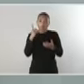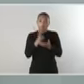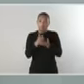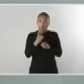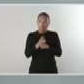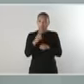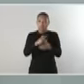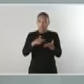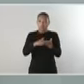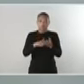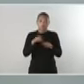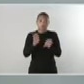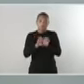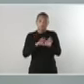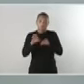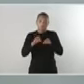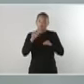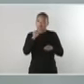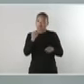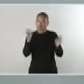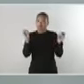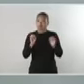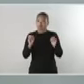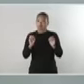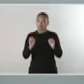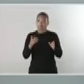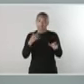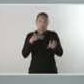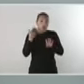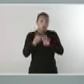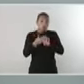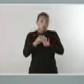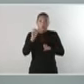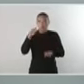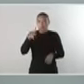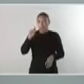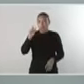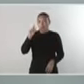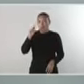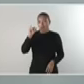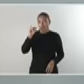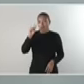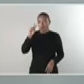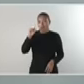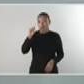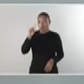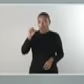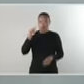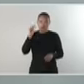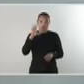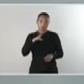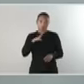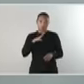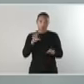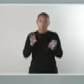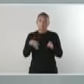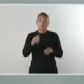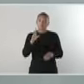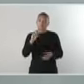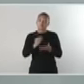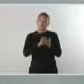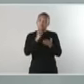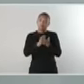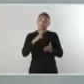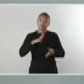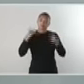los nada honrosos primeros lugares en competitividad sin embargo Tamaulipas es un estado de gente buena de gente